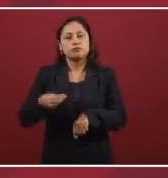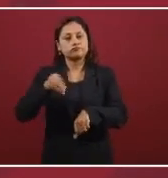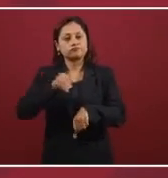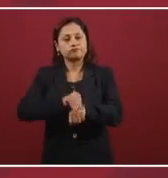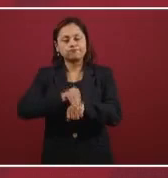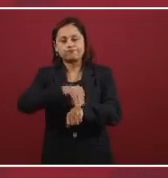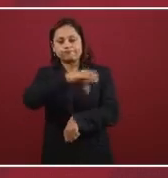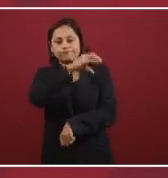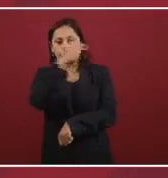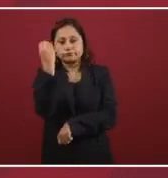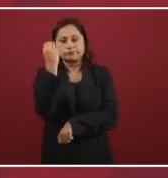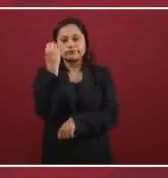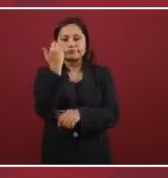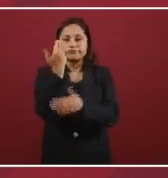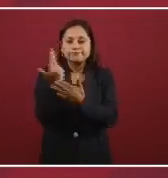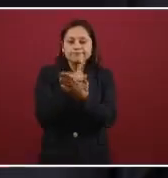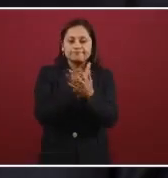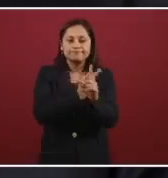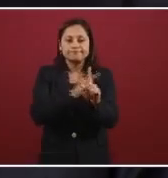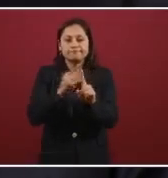retratos, con dibujos,